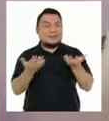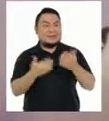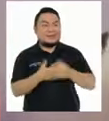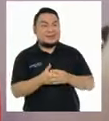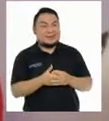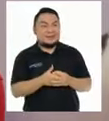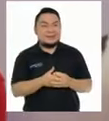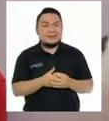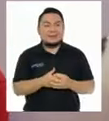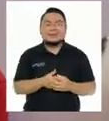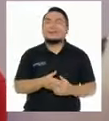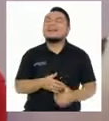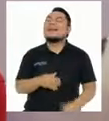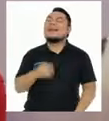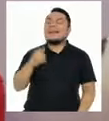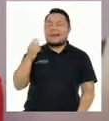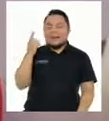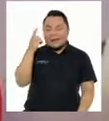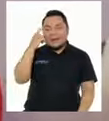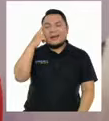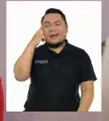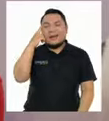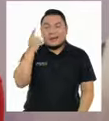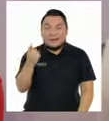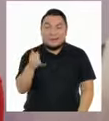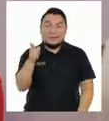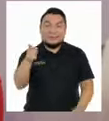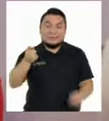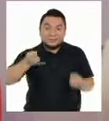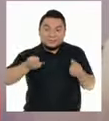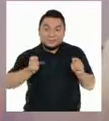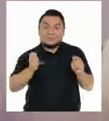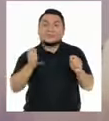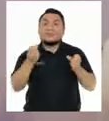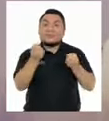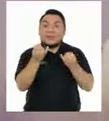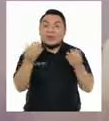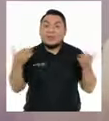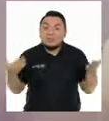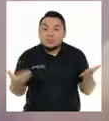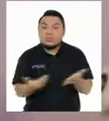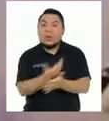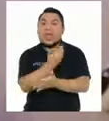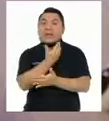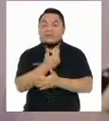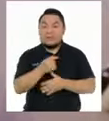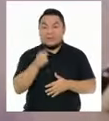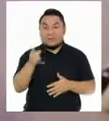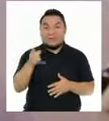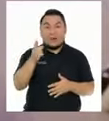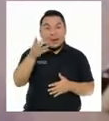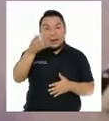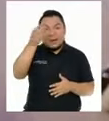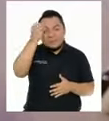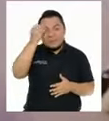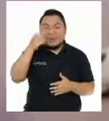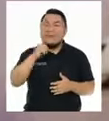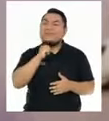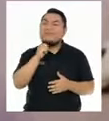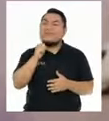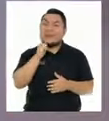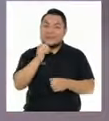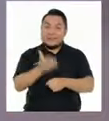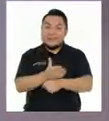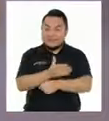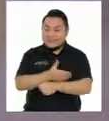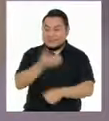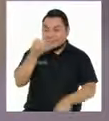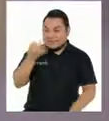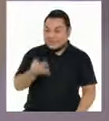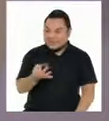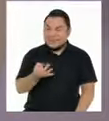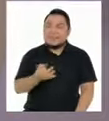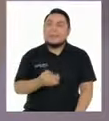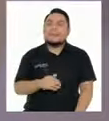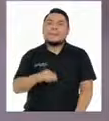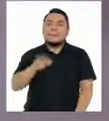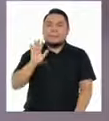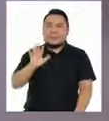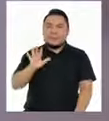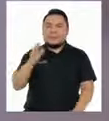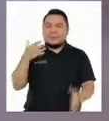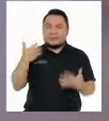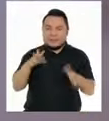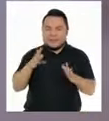Entiendo. Estás tratando de hacer algo nuevo, pero aún no lo consigues, ¿no? Ya lo vas a